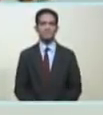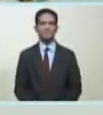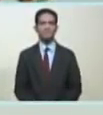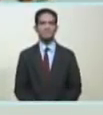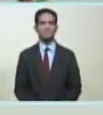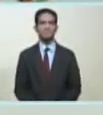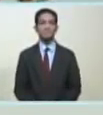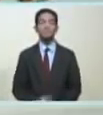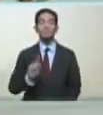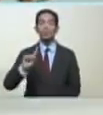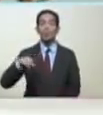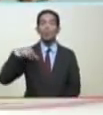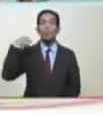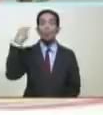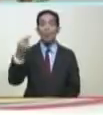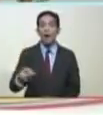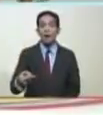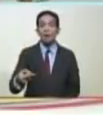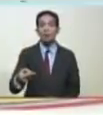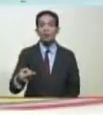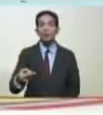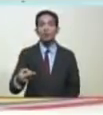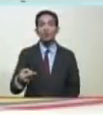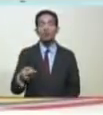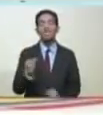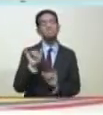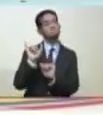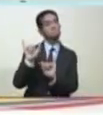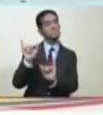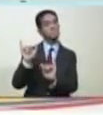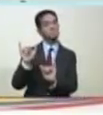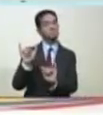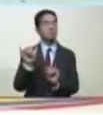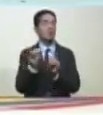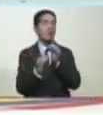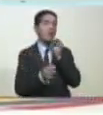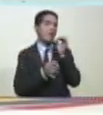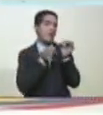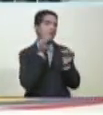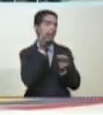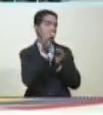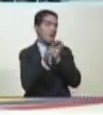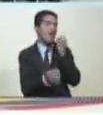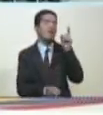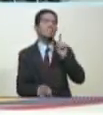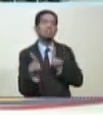Y luego comenzó a desplegar su guión de justificaciones.